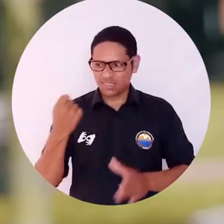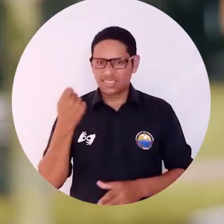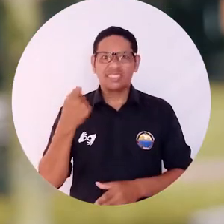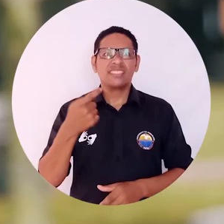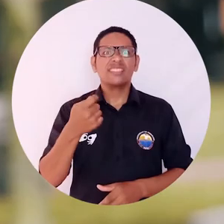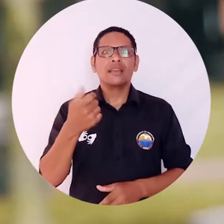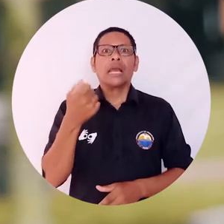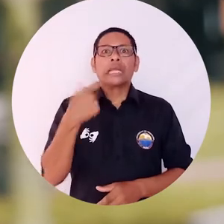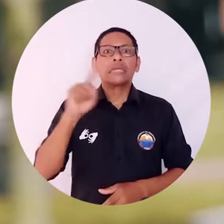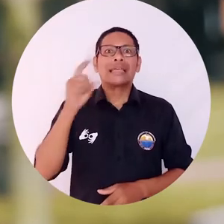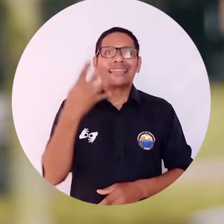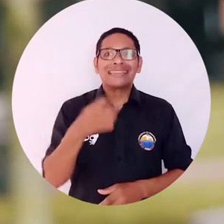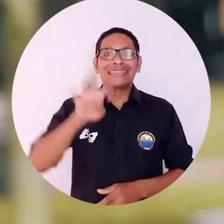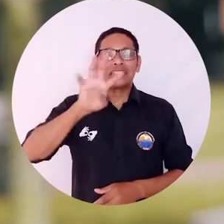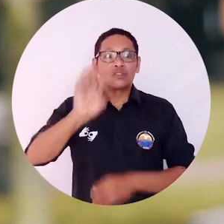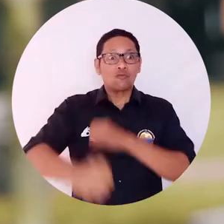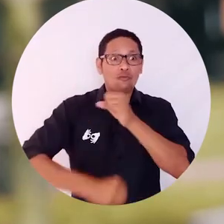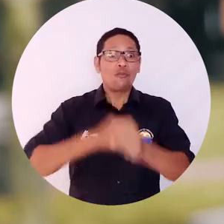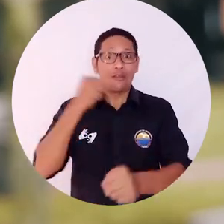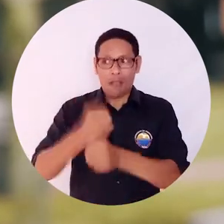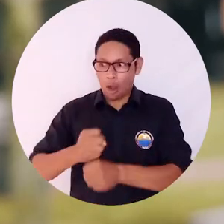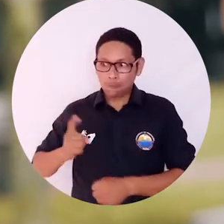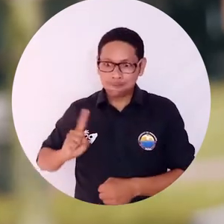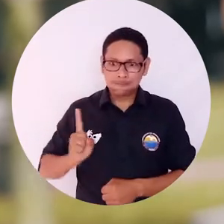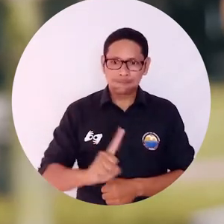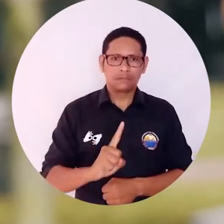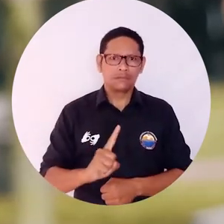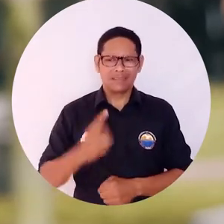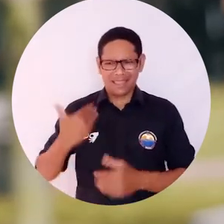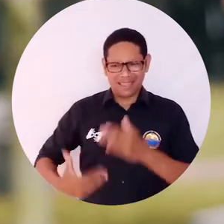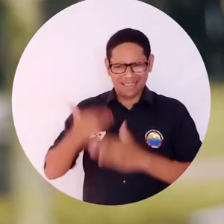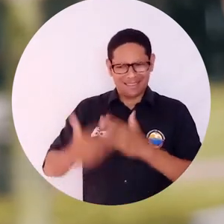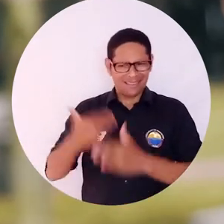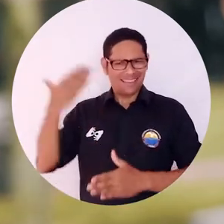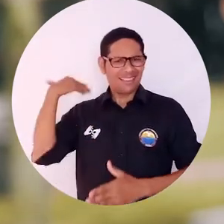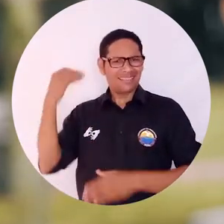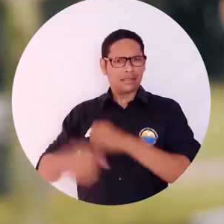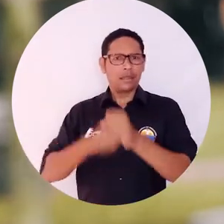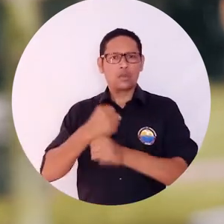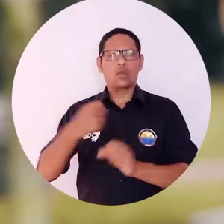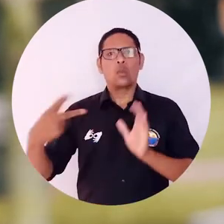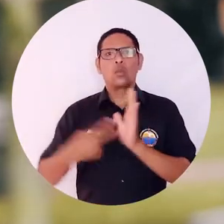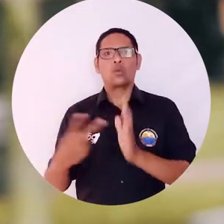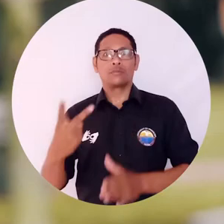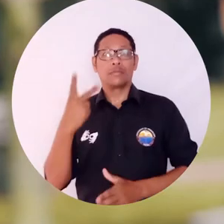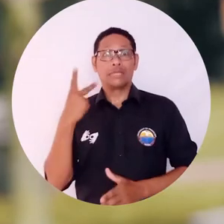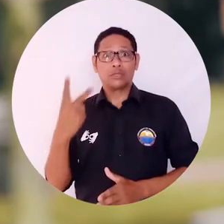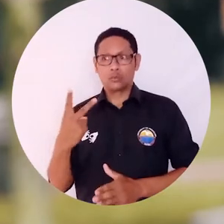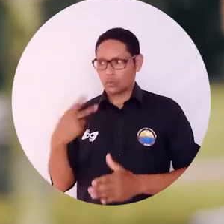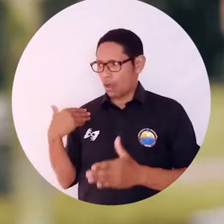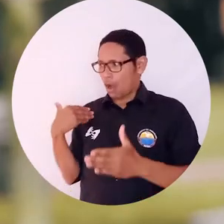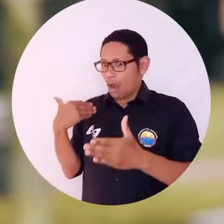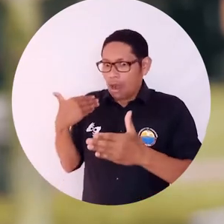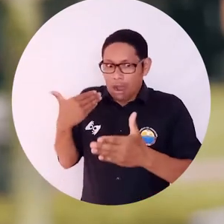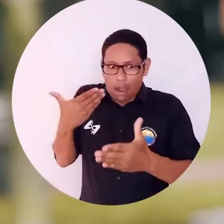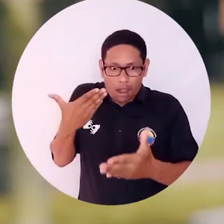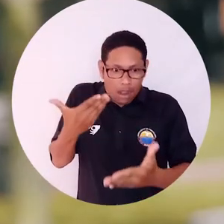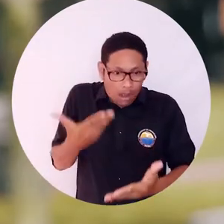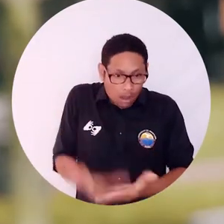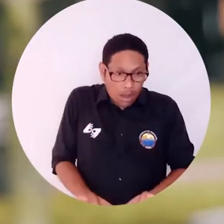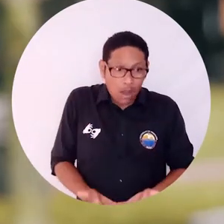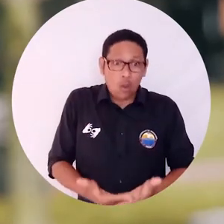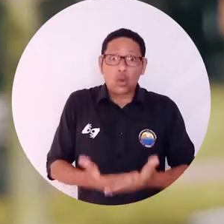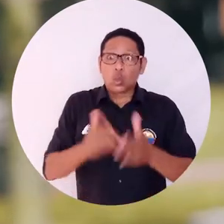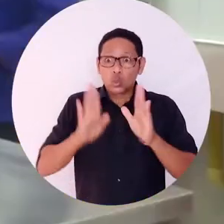El programa académico que se puso en marcha en el año 2002, con el paso del tiempo, ha logrado posicionarse en el contexto